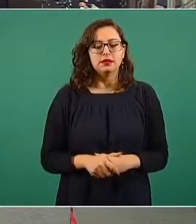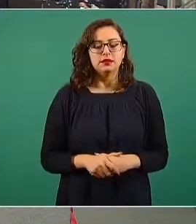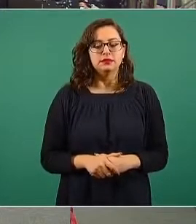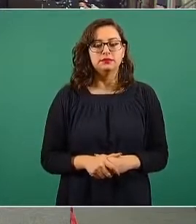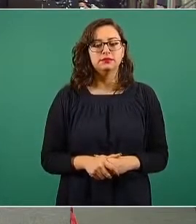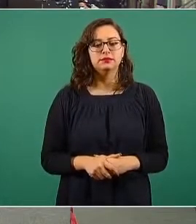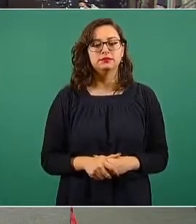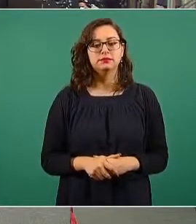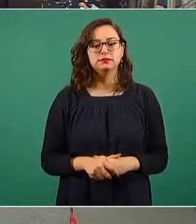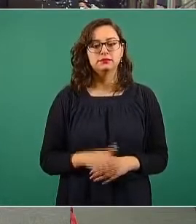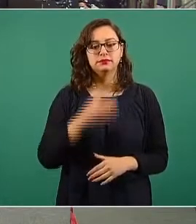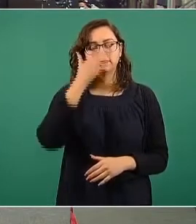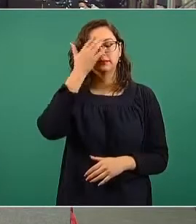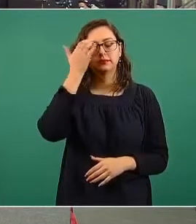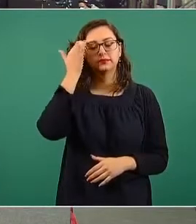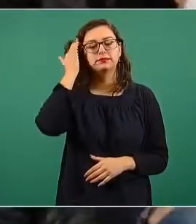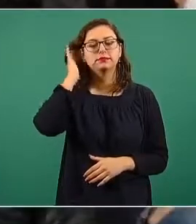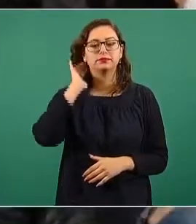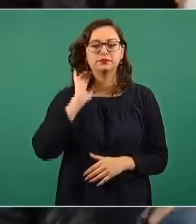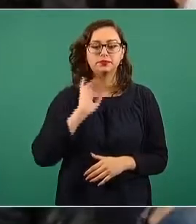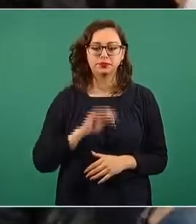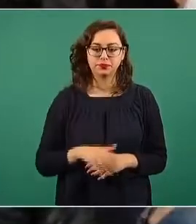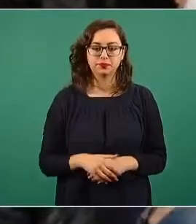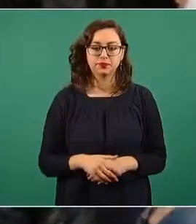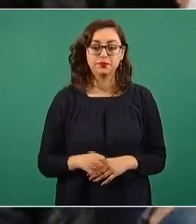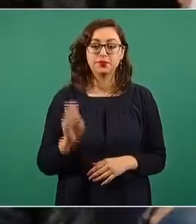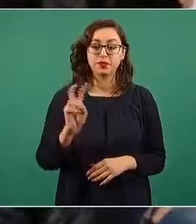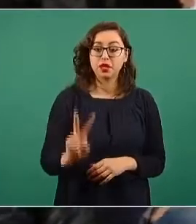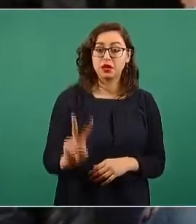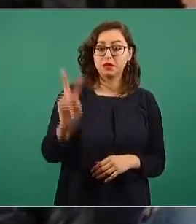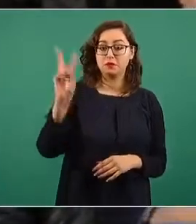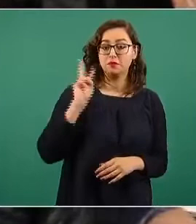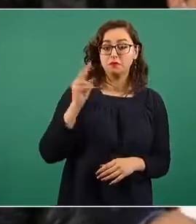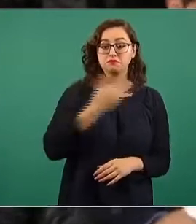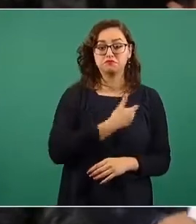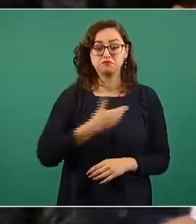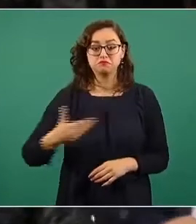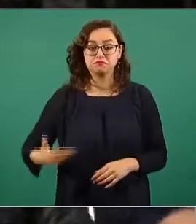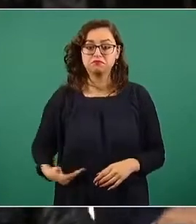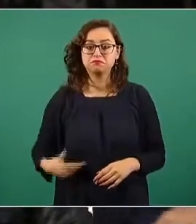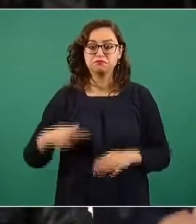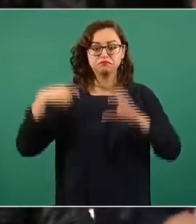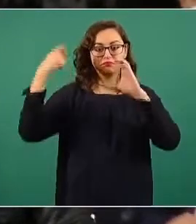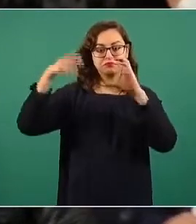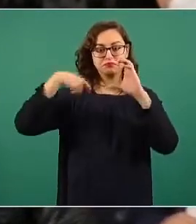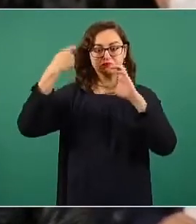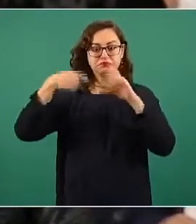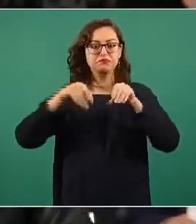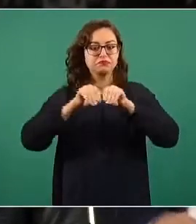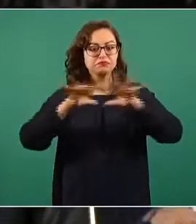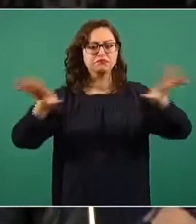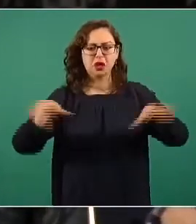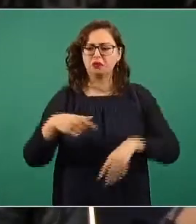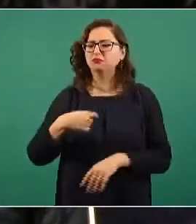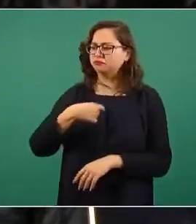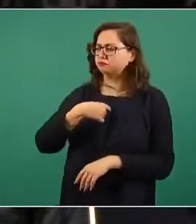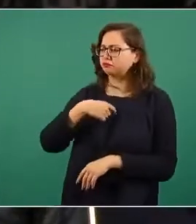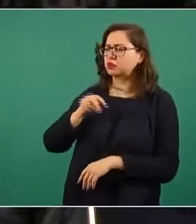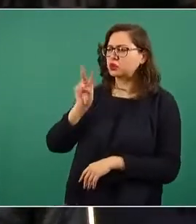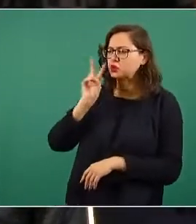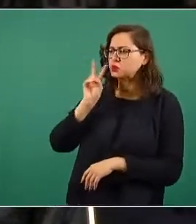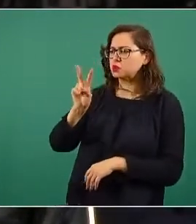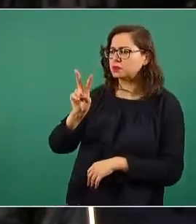el presidente ha dado un mensaje a la nación desde aquí, desde Palacio Nacional. Lo vimos, sí. Fue un